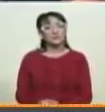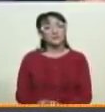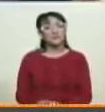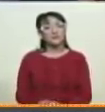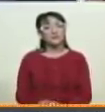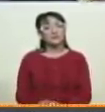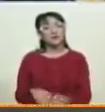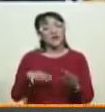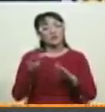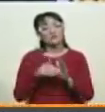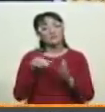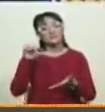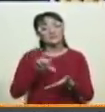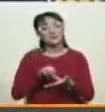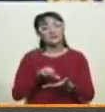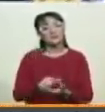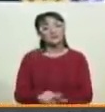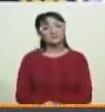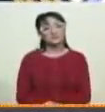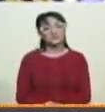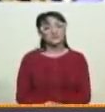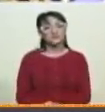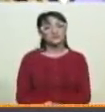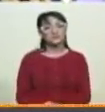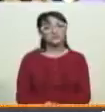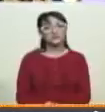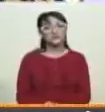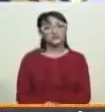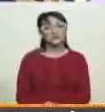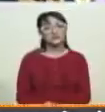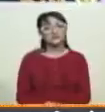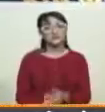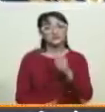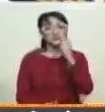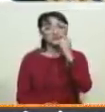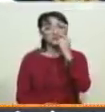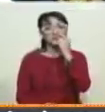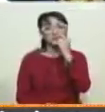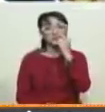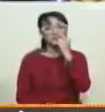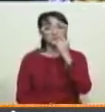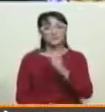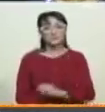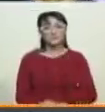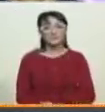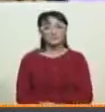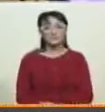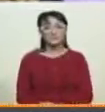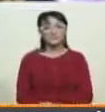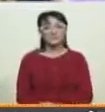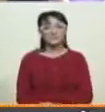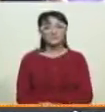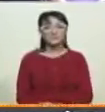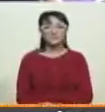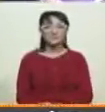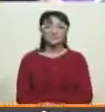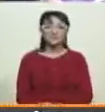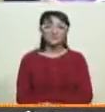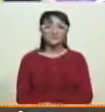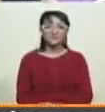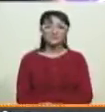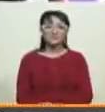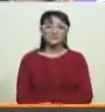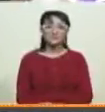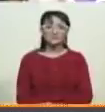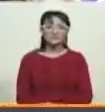nacional. Tanto Falcón como Bertucci han dicho que se han violado las garantías electorales firmadas en el CNE y que así, como lo han visto, no es un